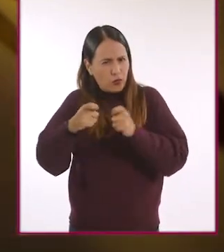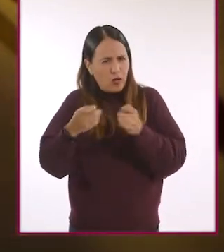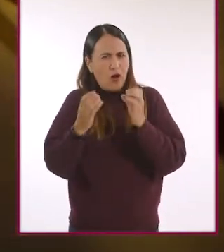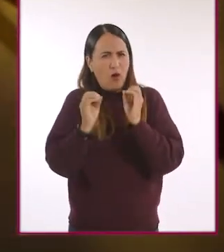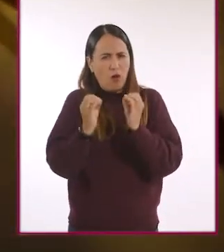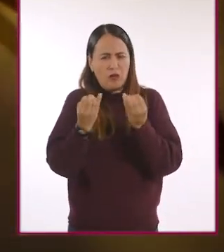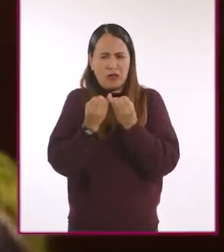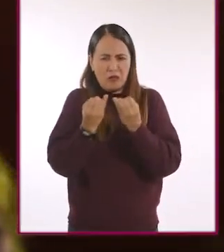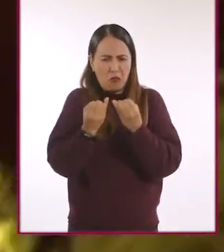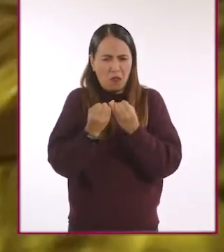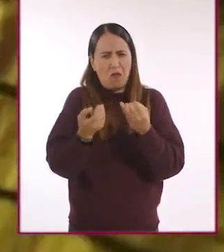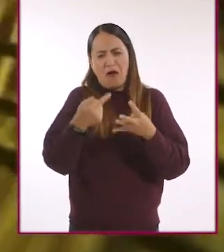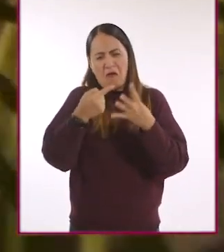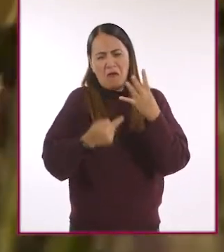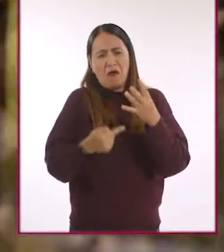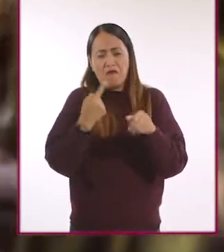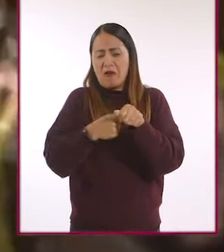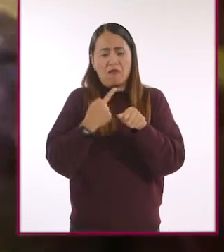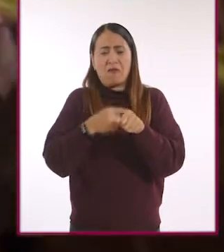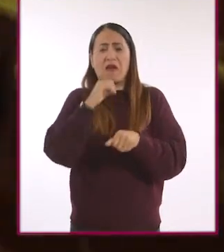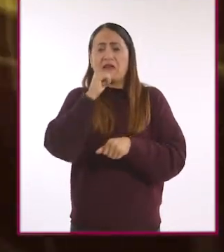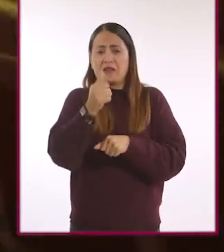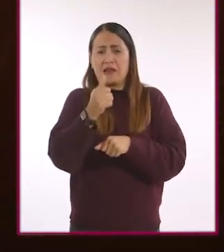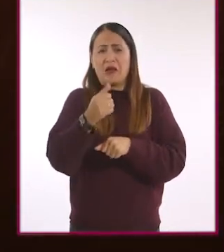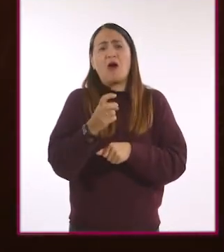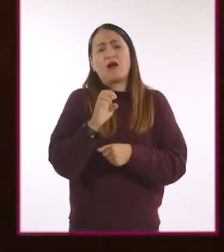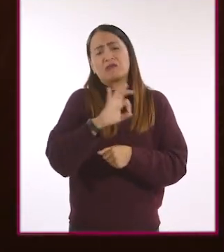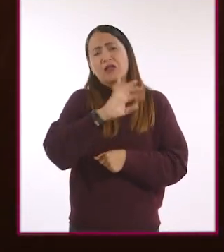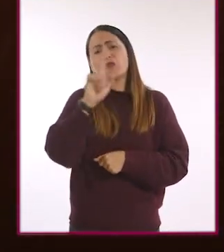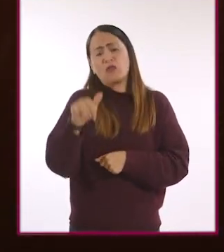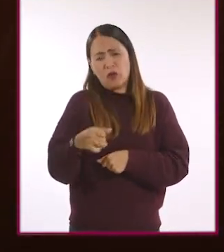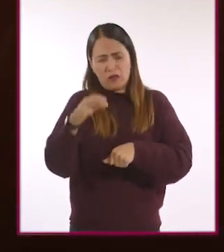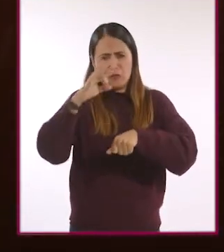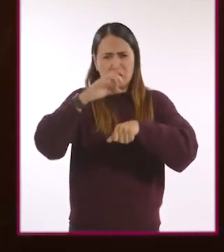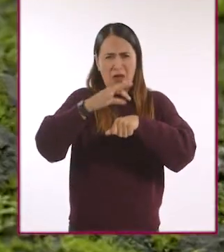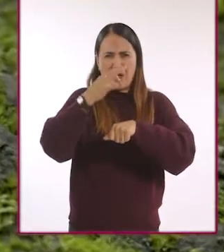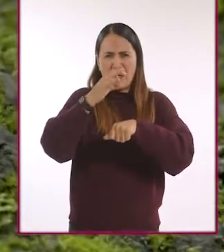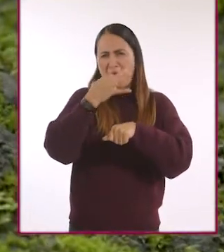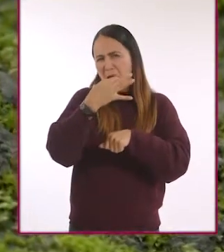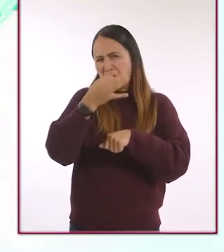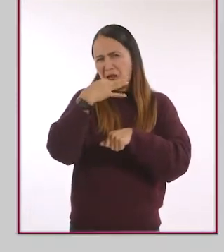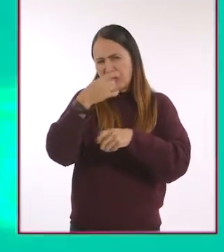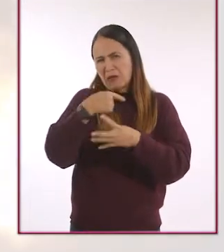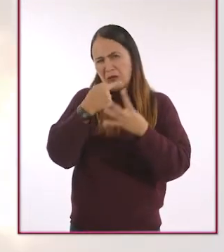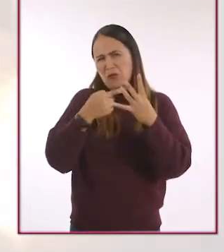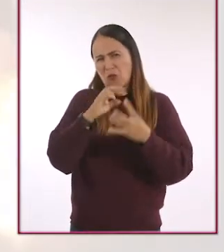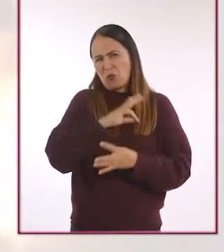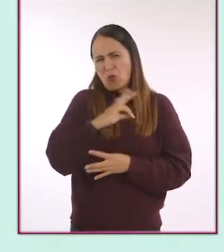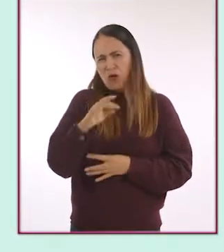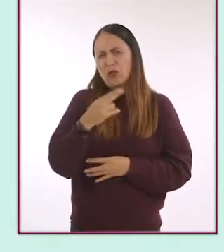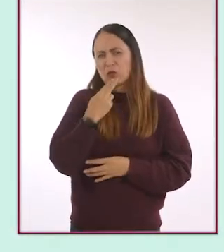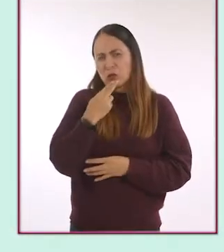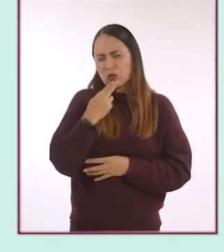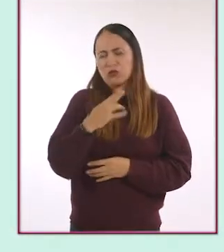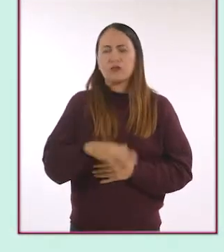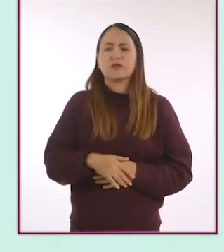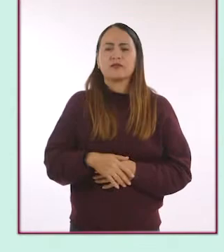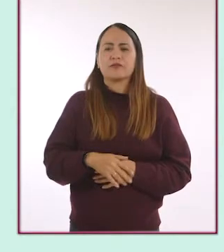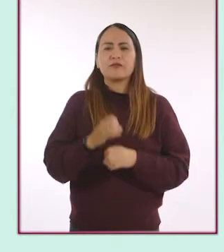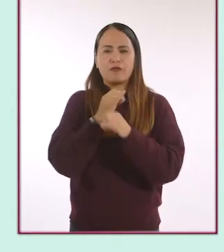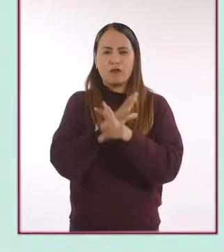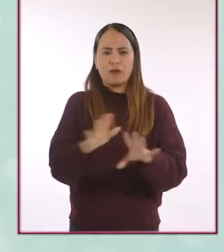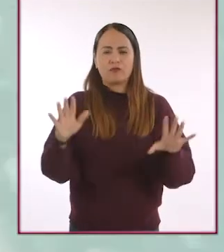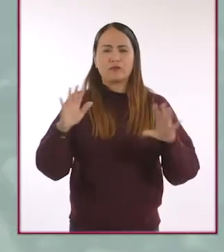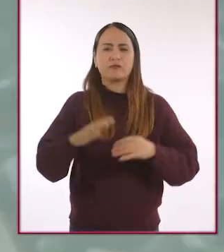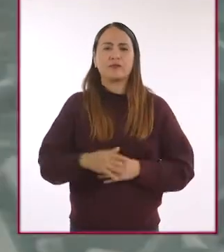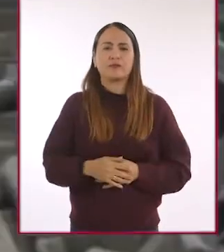nivel inmunogénico. Entonces pueden utilizarse para algún medicamento mucho más adelante. Información